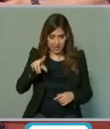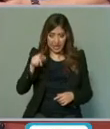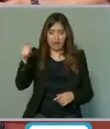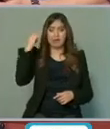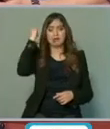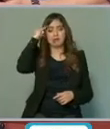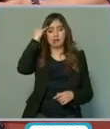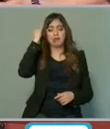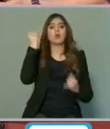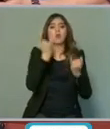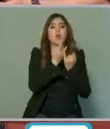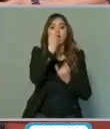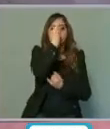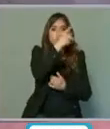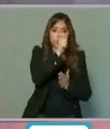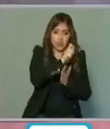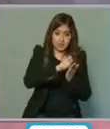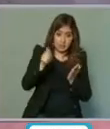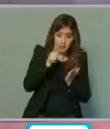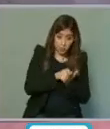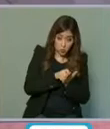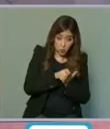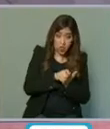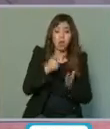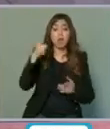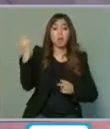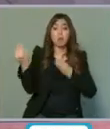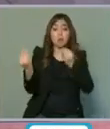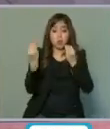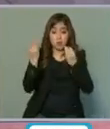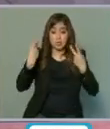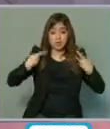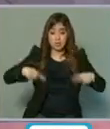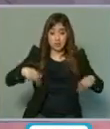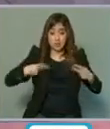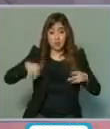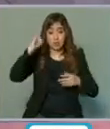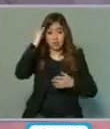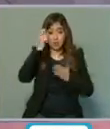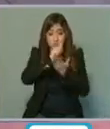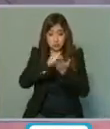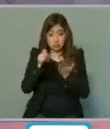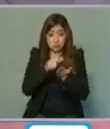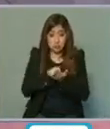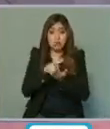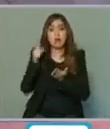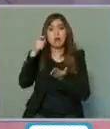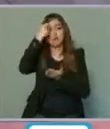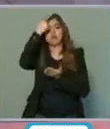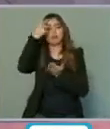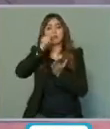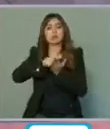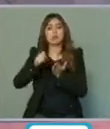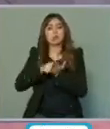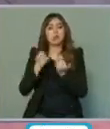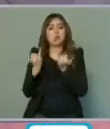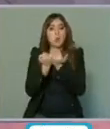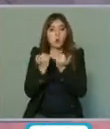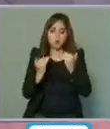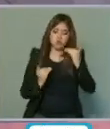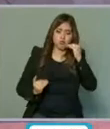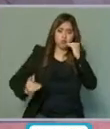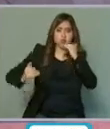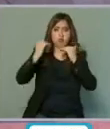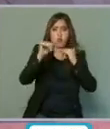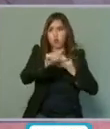indígenas y en escritura en general, porque muchos de los grandes escritores en lenguas indígenas también son escritores del nivel y del peso